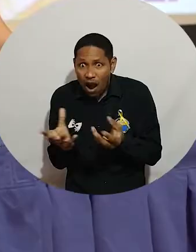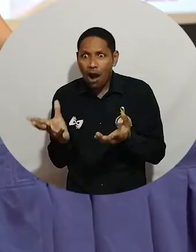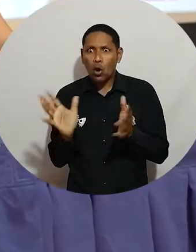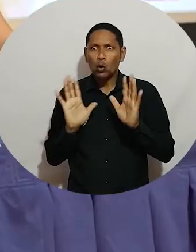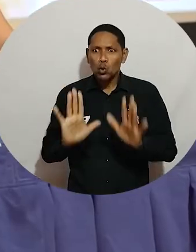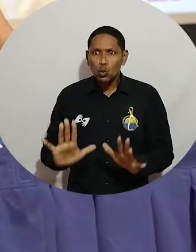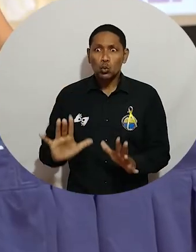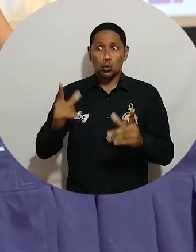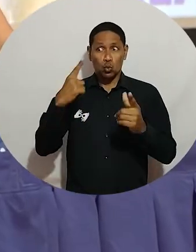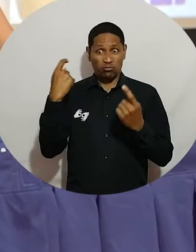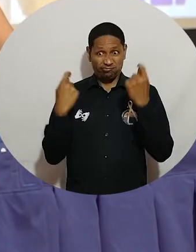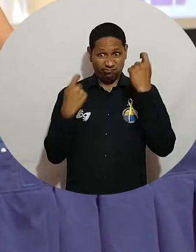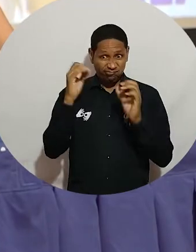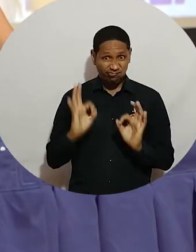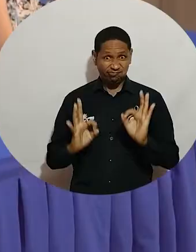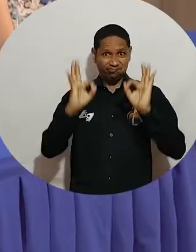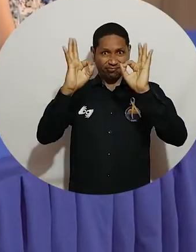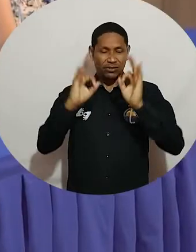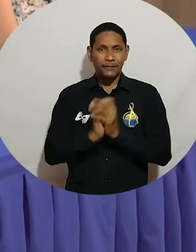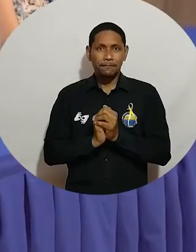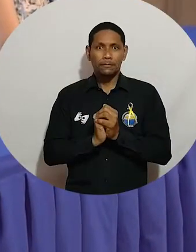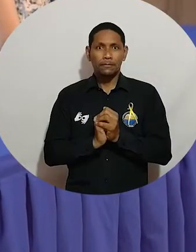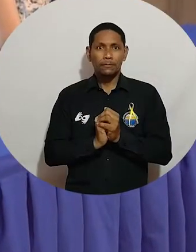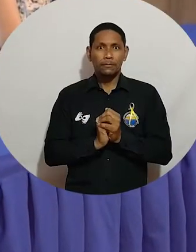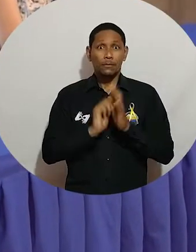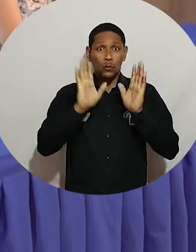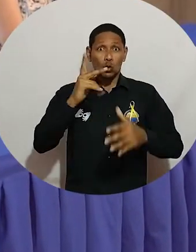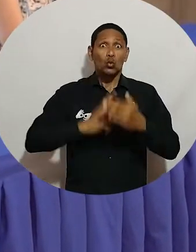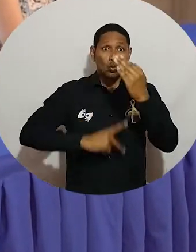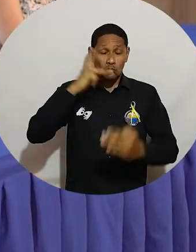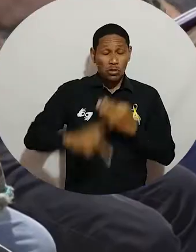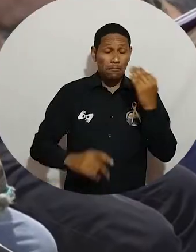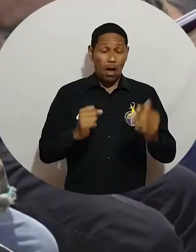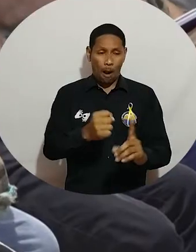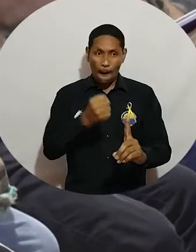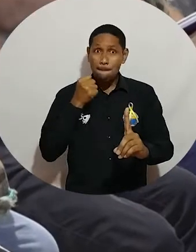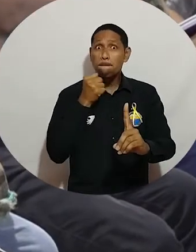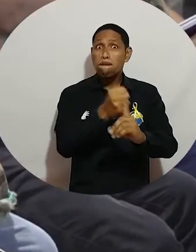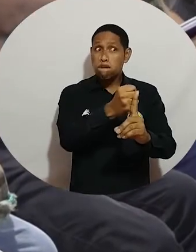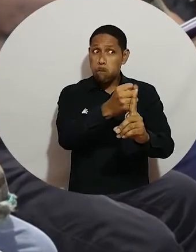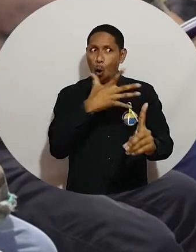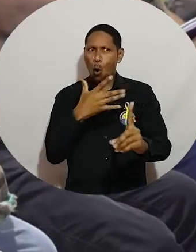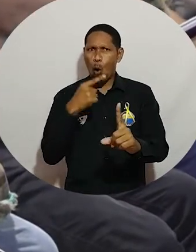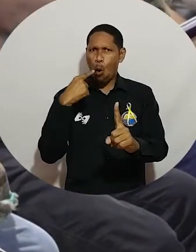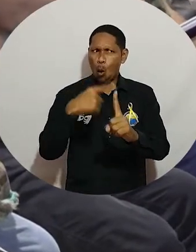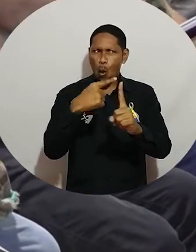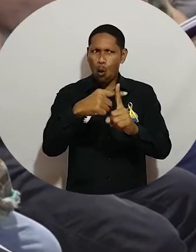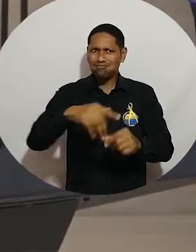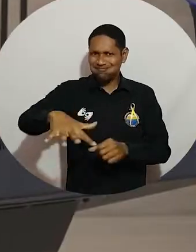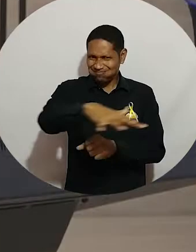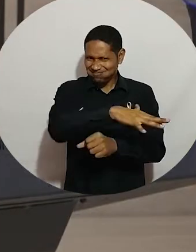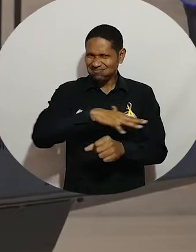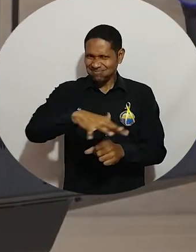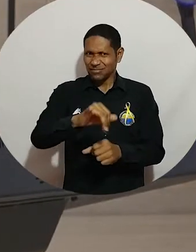alto poder adquisitivo. Este proyecto ratifica el compromiso de Unimagdalena de impactar positivamente el